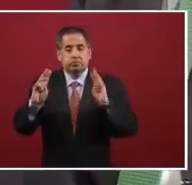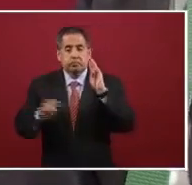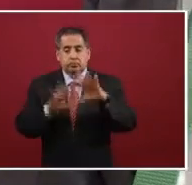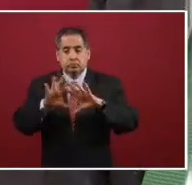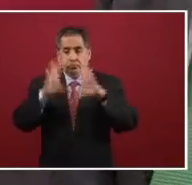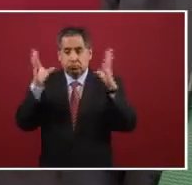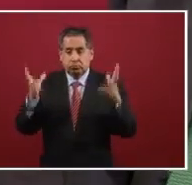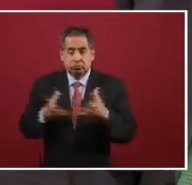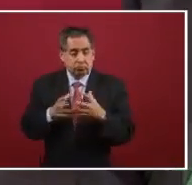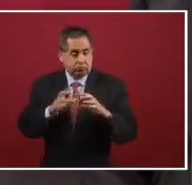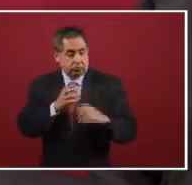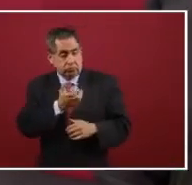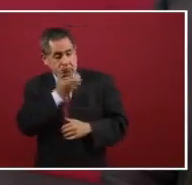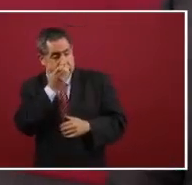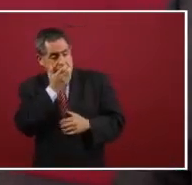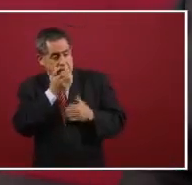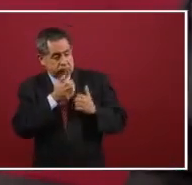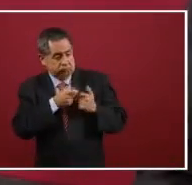el conservadurismo